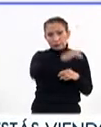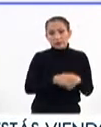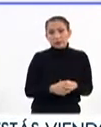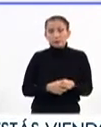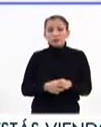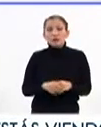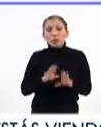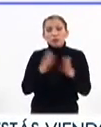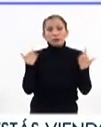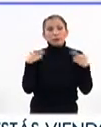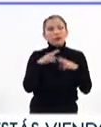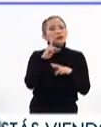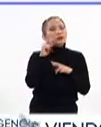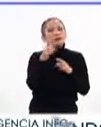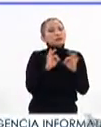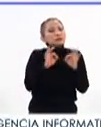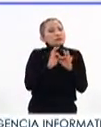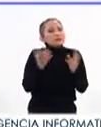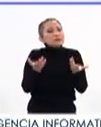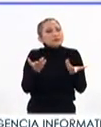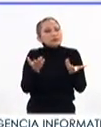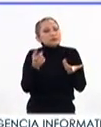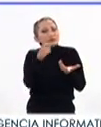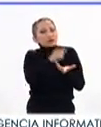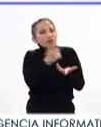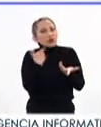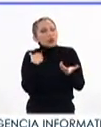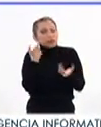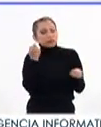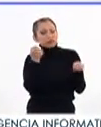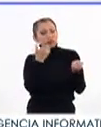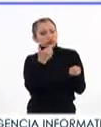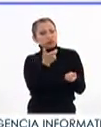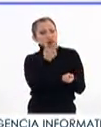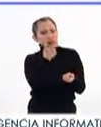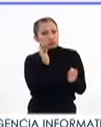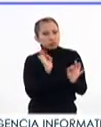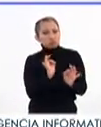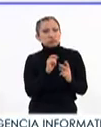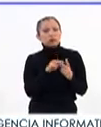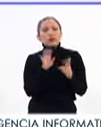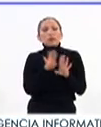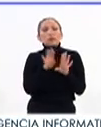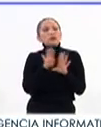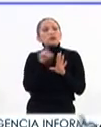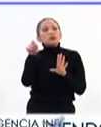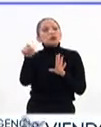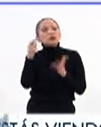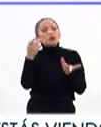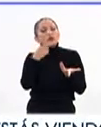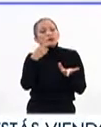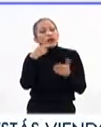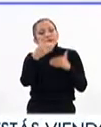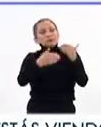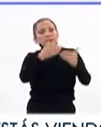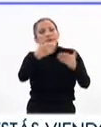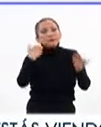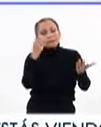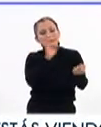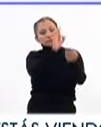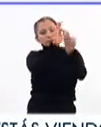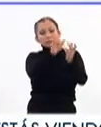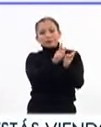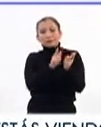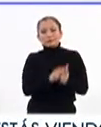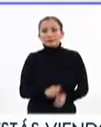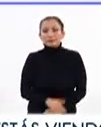profesional, es decir, como maestra, qué tan importante es que tengas un dominio mayor del inglés y cómo piensas aplicarlo pues ya cuando estés frente